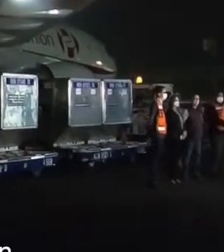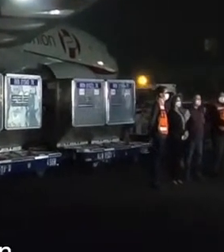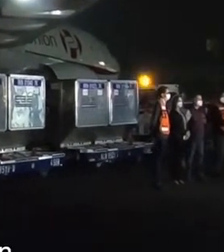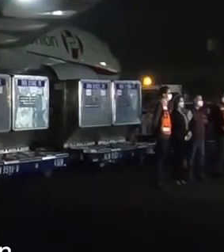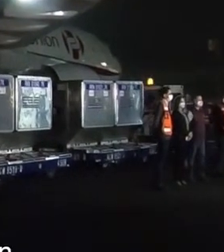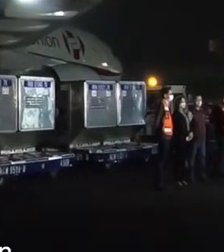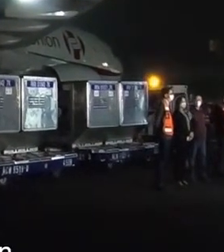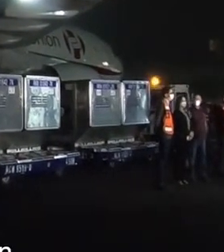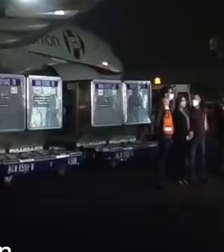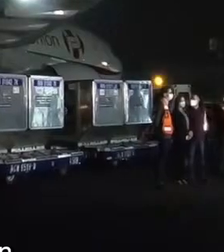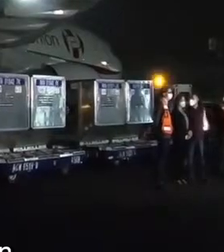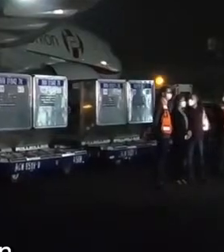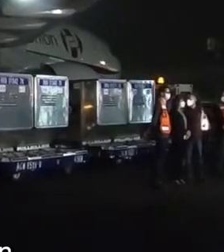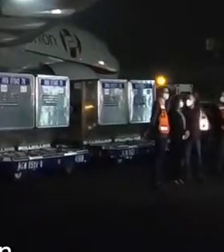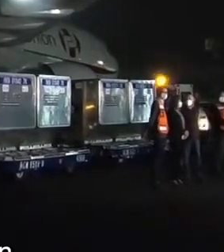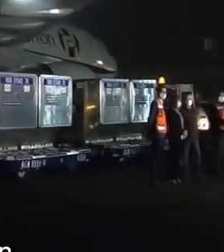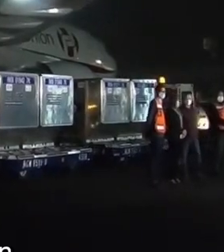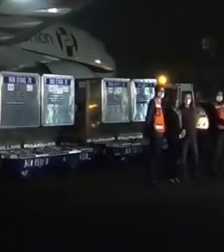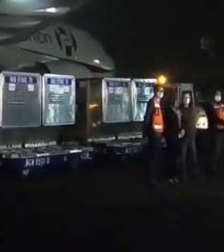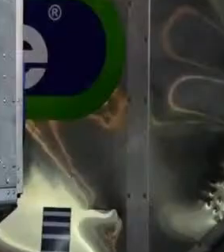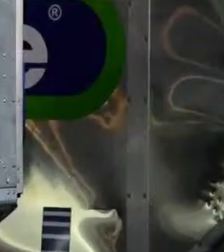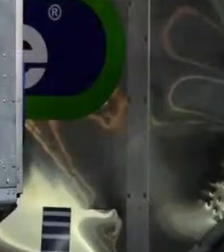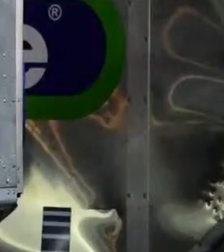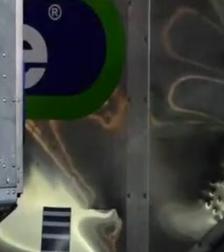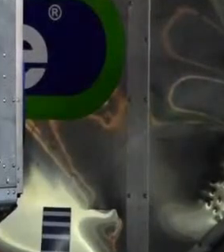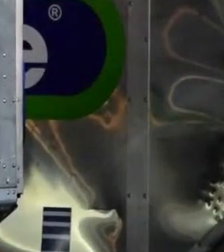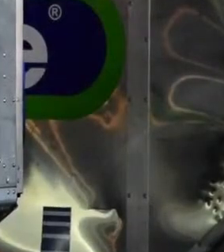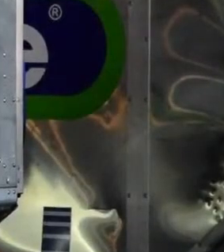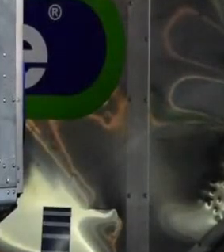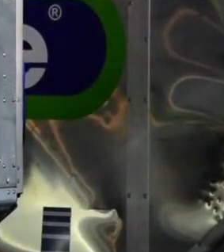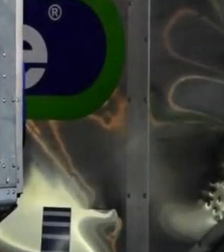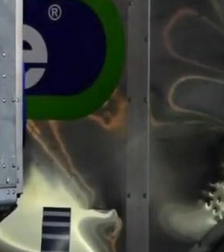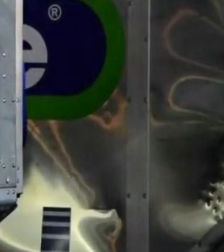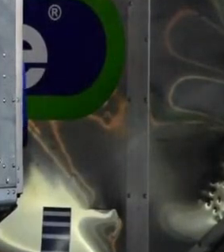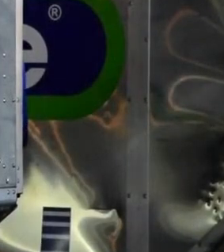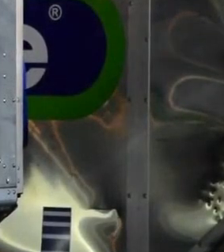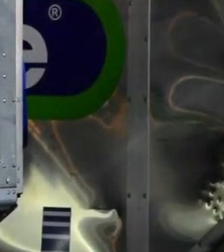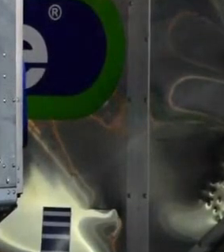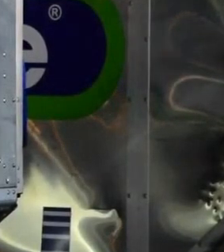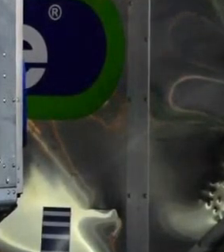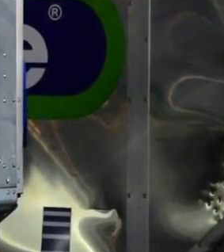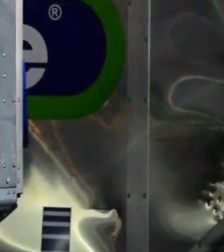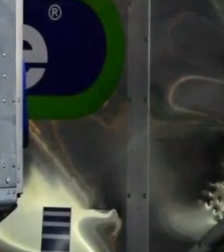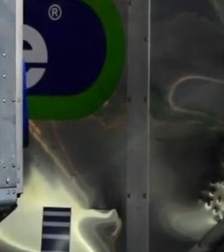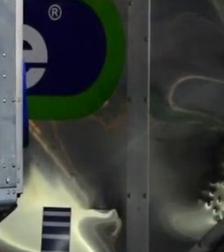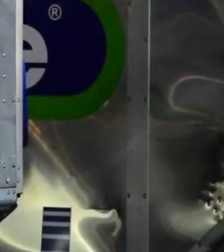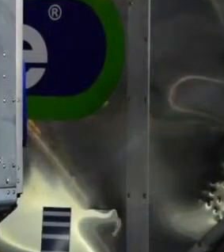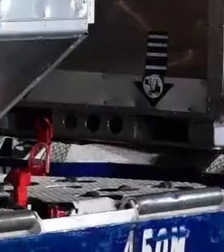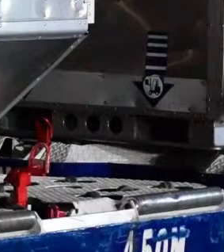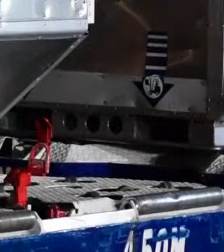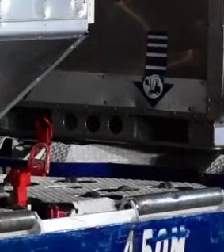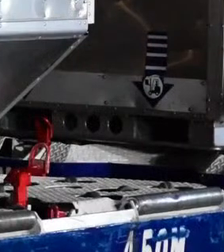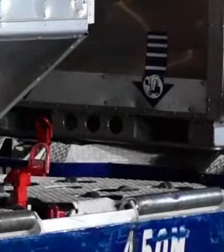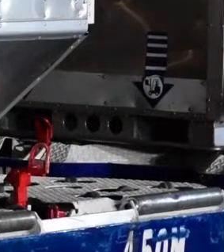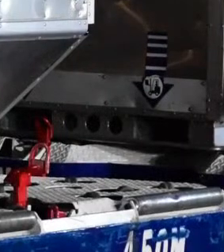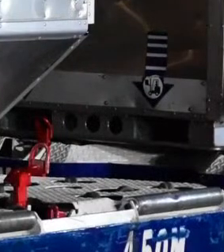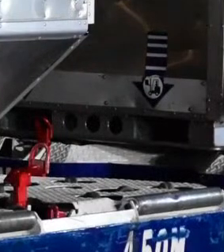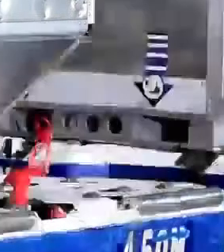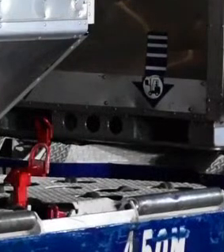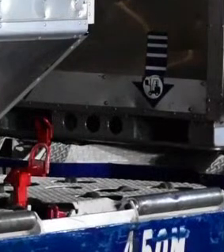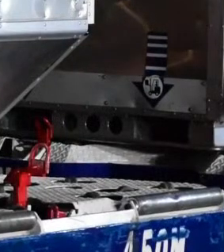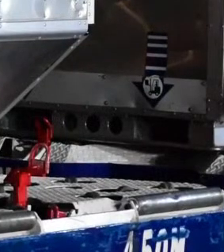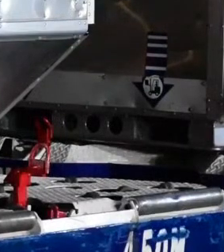Sputnik V, del Centro Nacional de Investigación de Epidemiología y Microbiología Gamaleya y de CanSino Biologics.